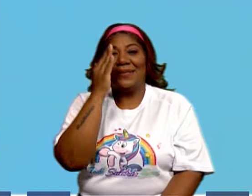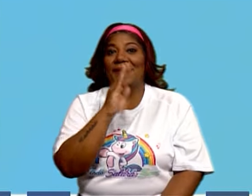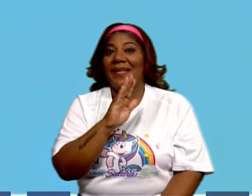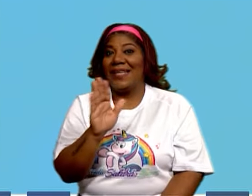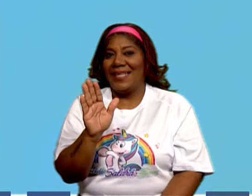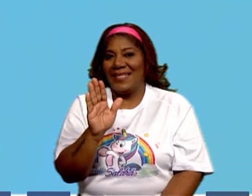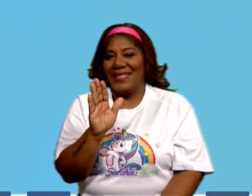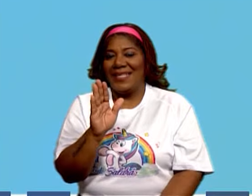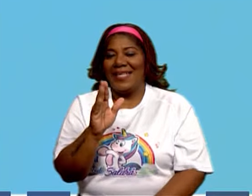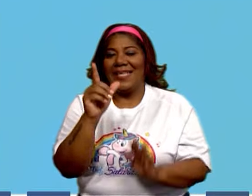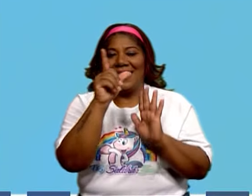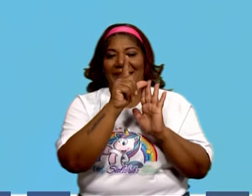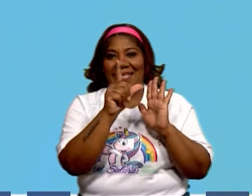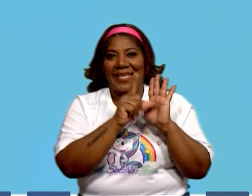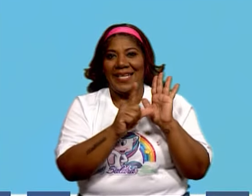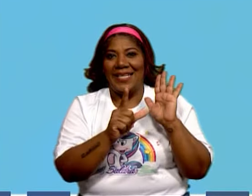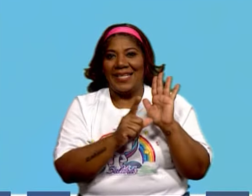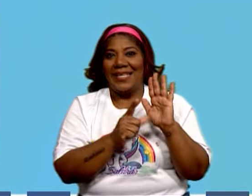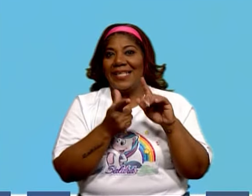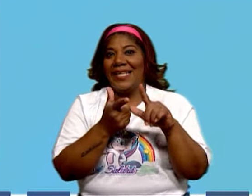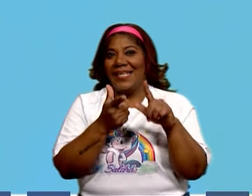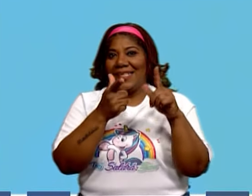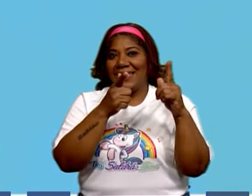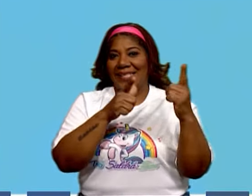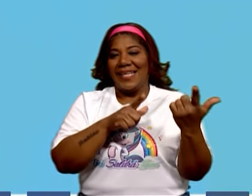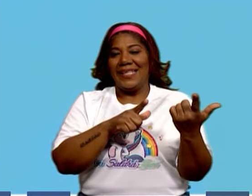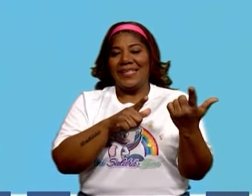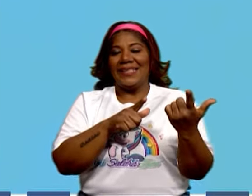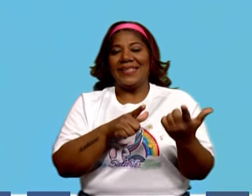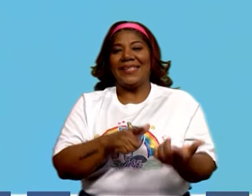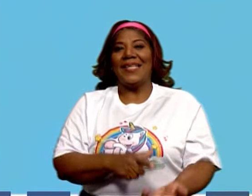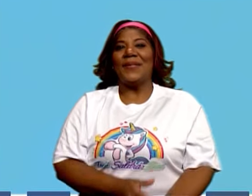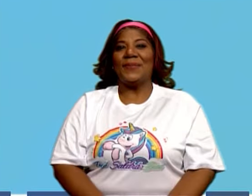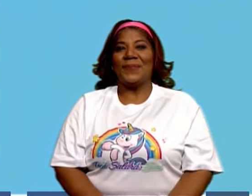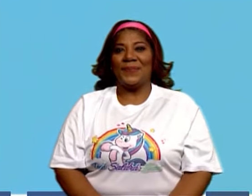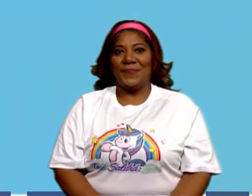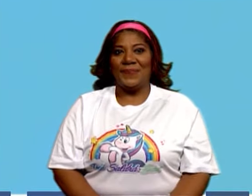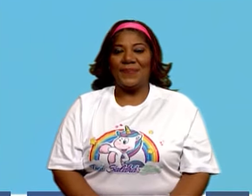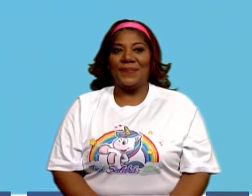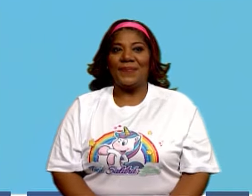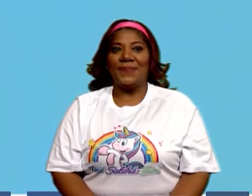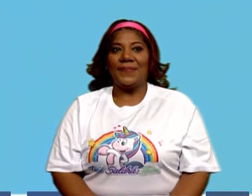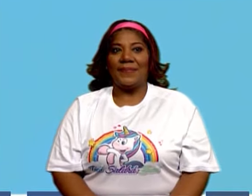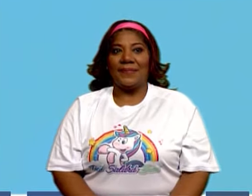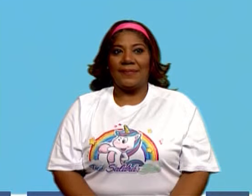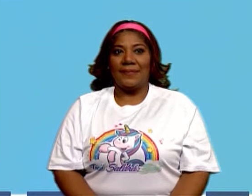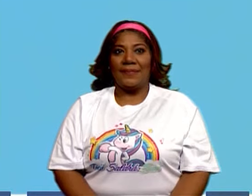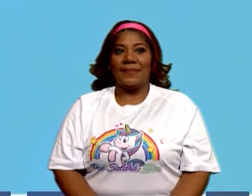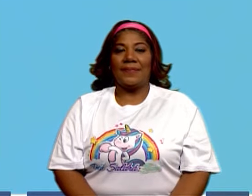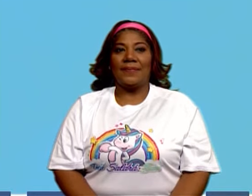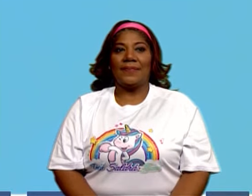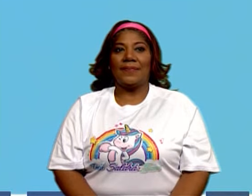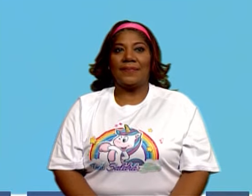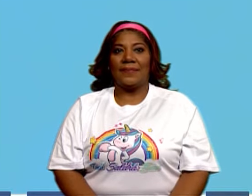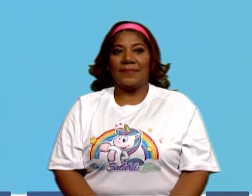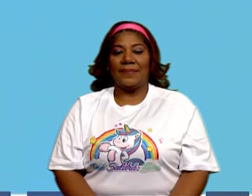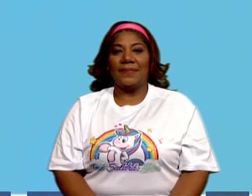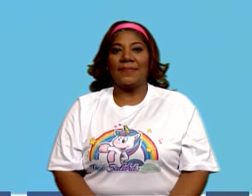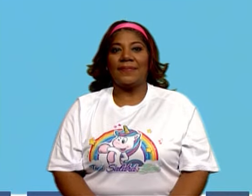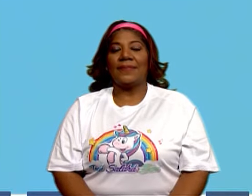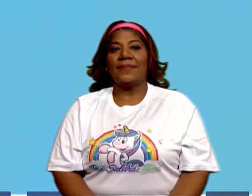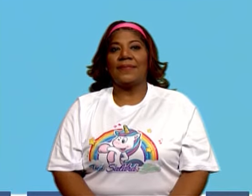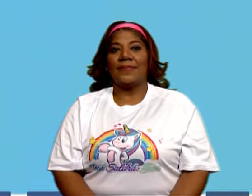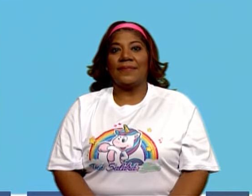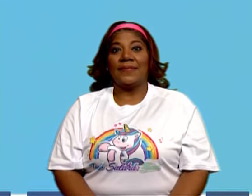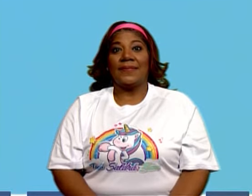esta forma no la vayas a repetir o no te vayas a confundir. Bien, listo. Ahora